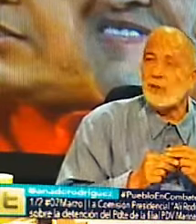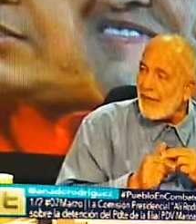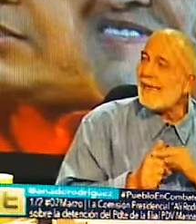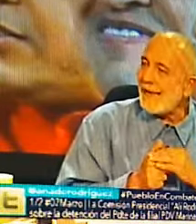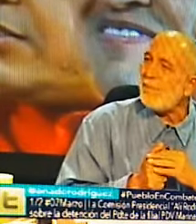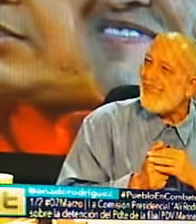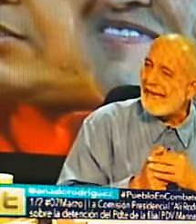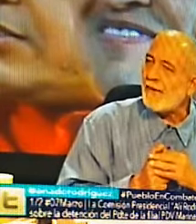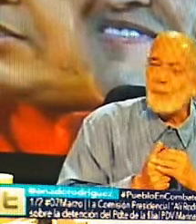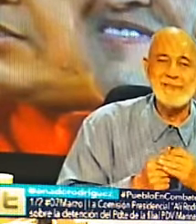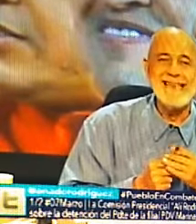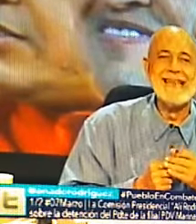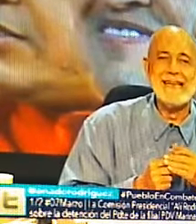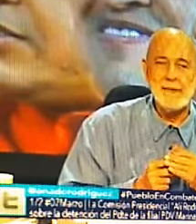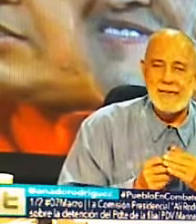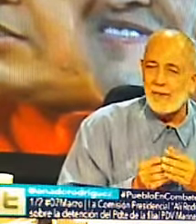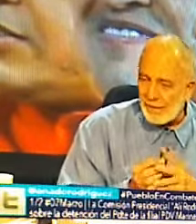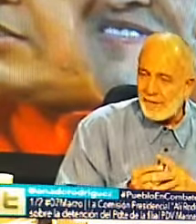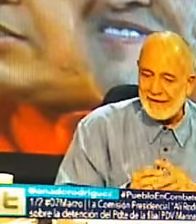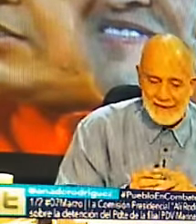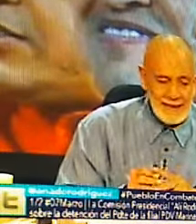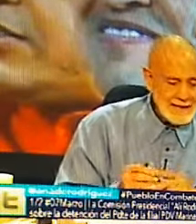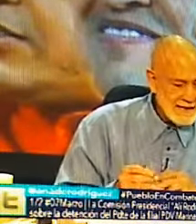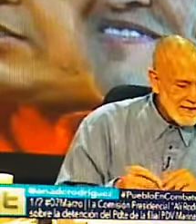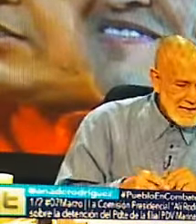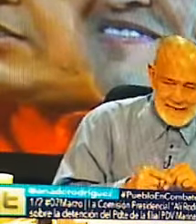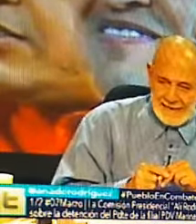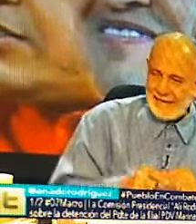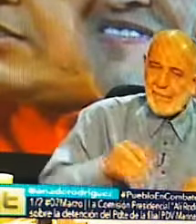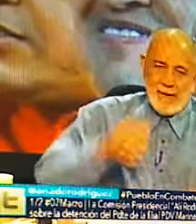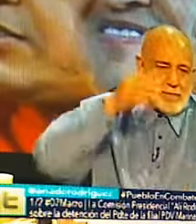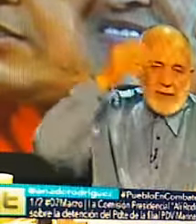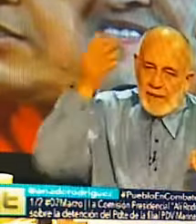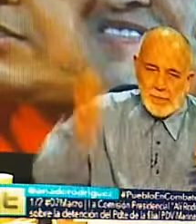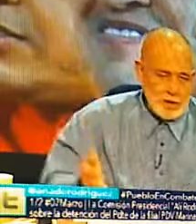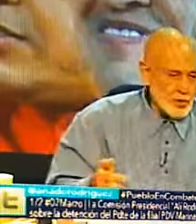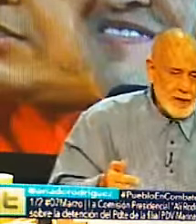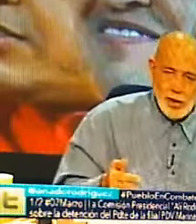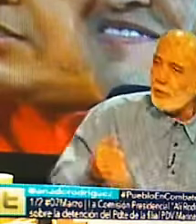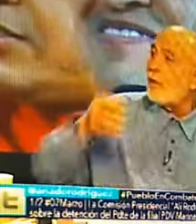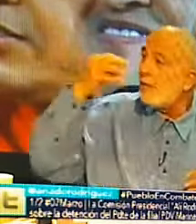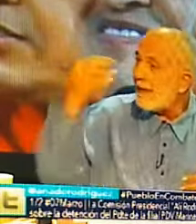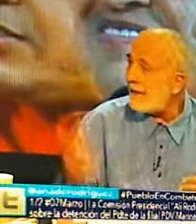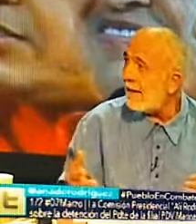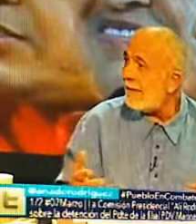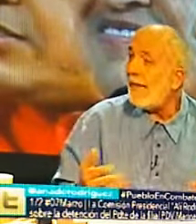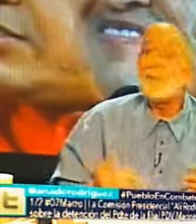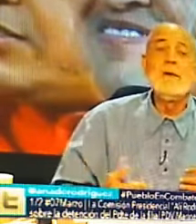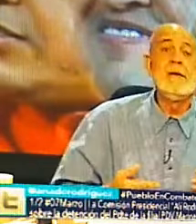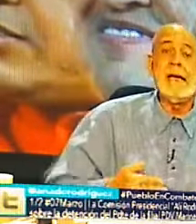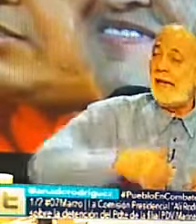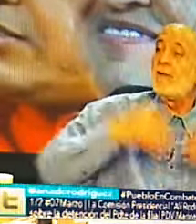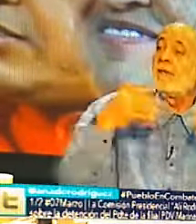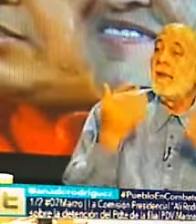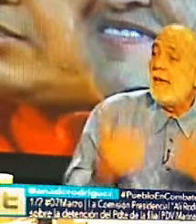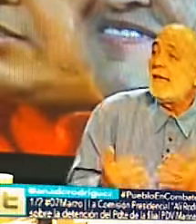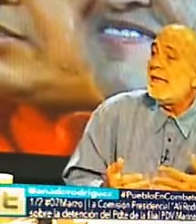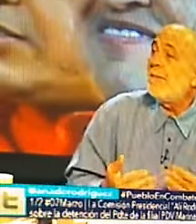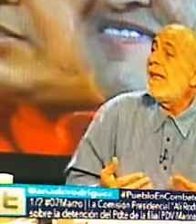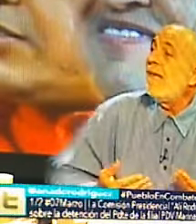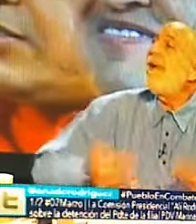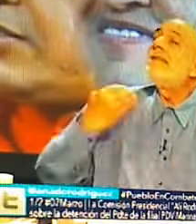Ellos tienen que respetar a los pueblos, tienen que respetar a los pueblos aquí. Y siempre habrá un país más poderoso que el otro, económicamente hablando. Las Fuerzas Armadas